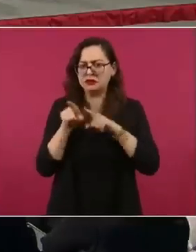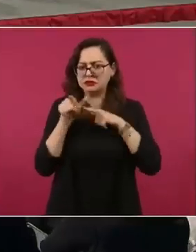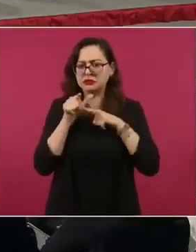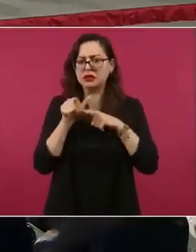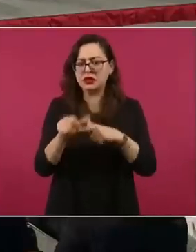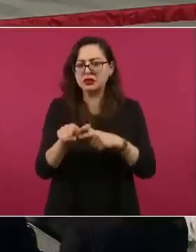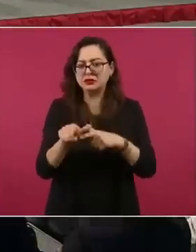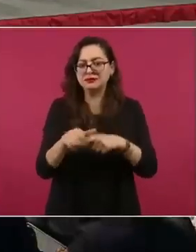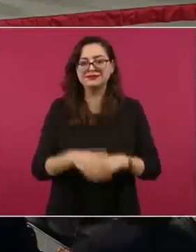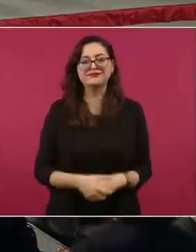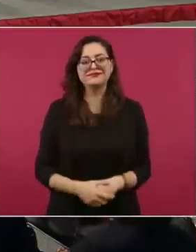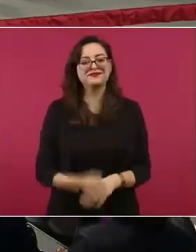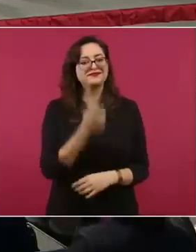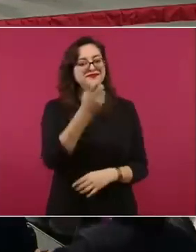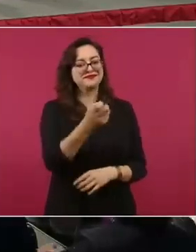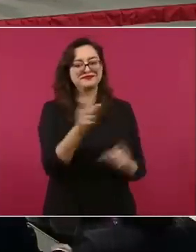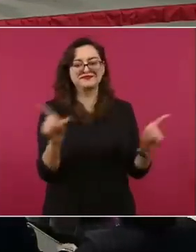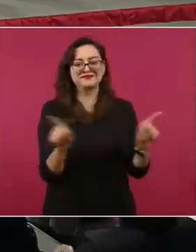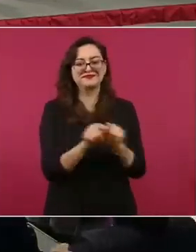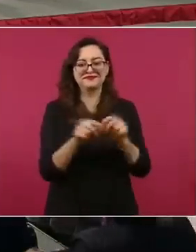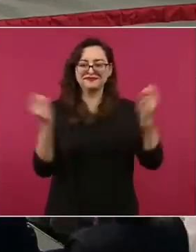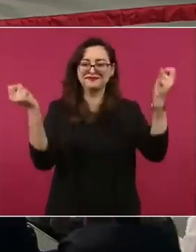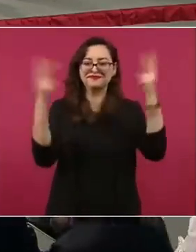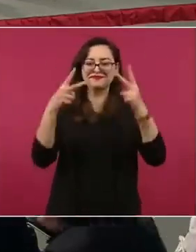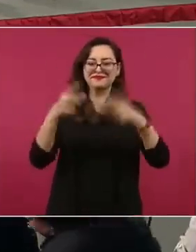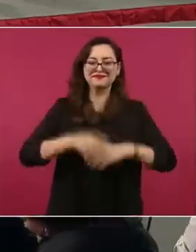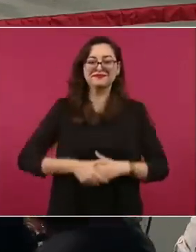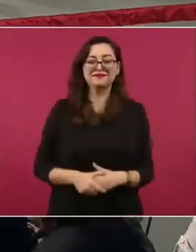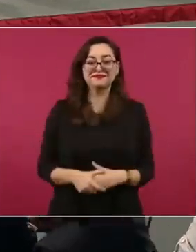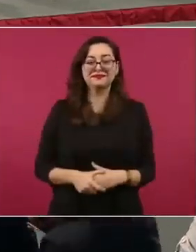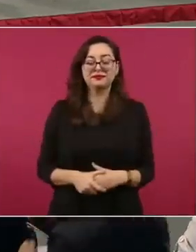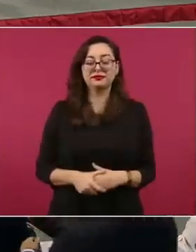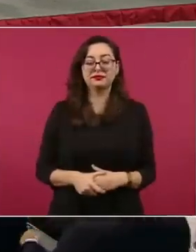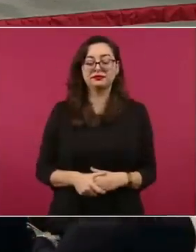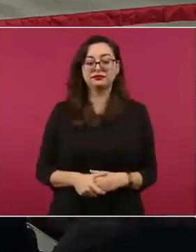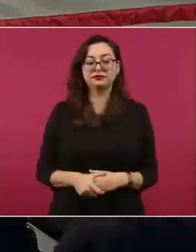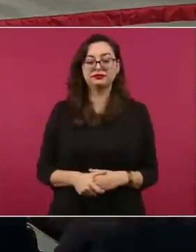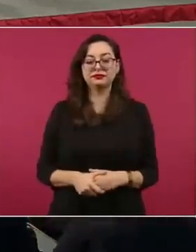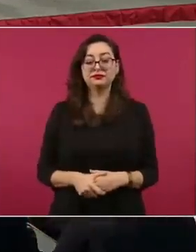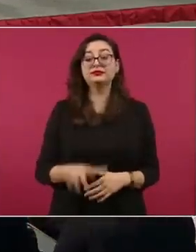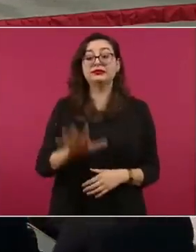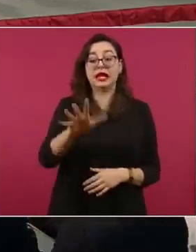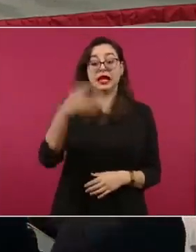Ahí está. Bueno, ahí nos vemos entonces.